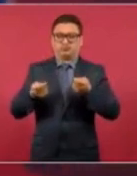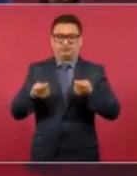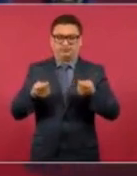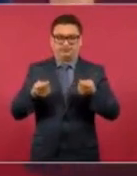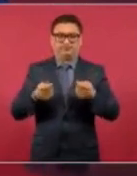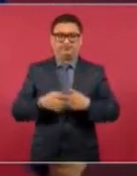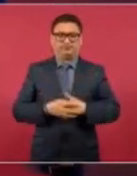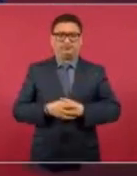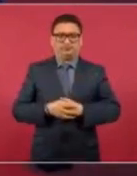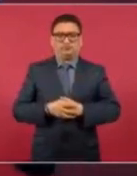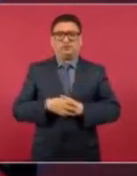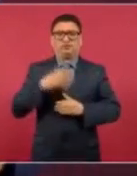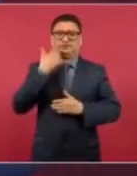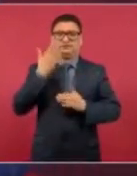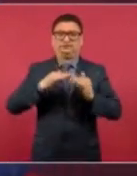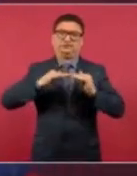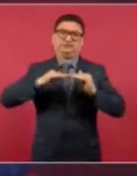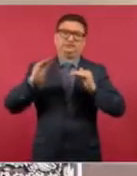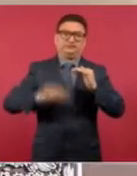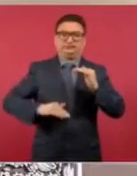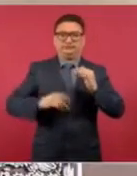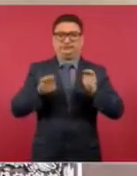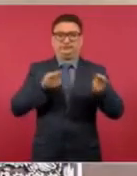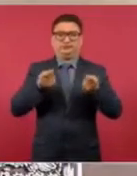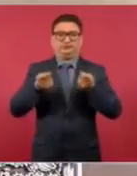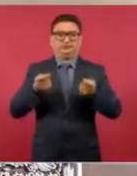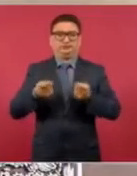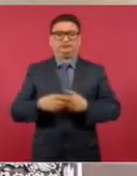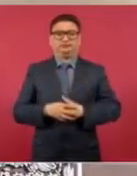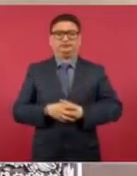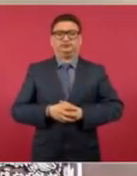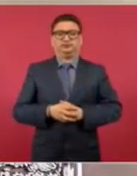y de sometimiento.